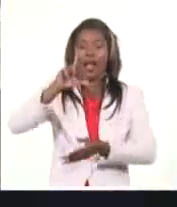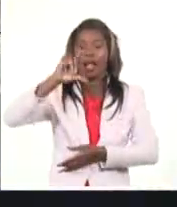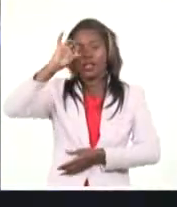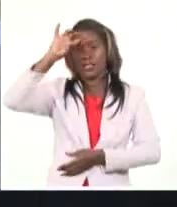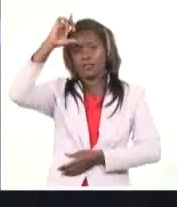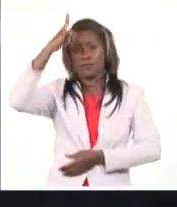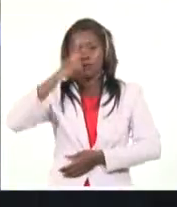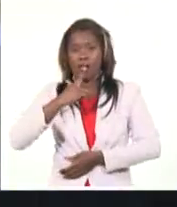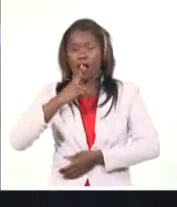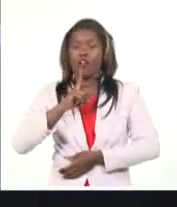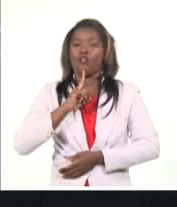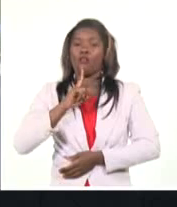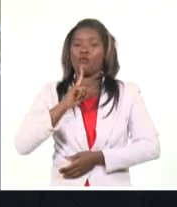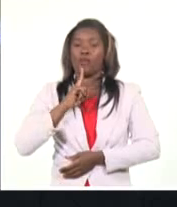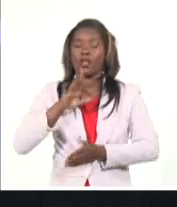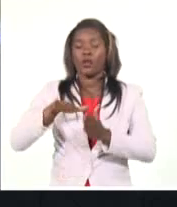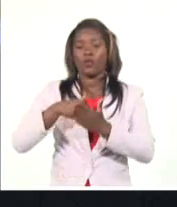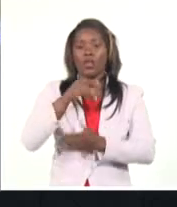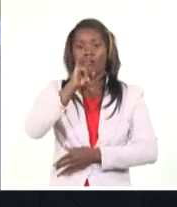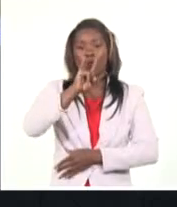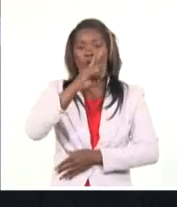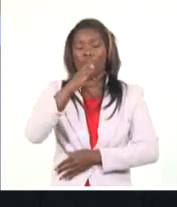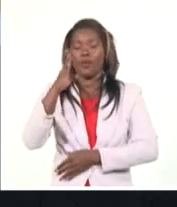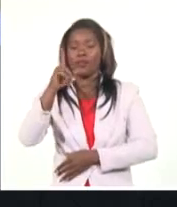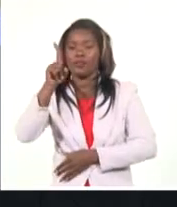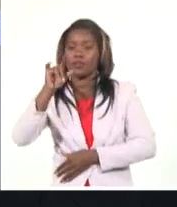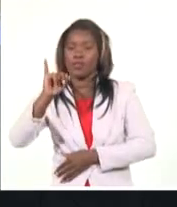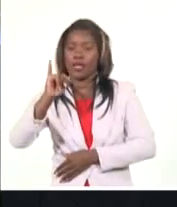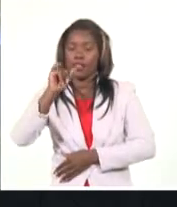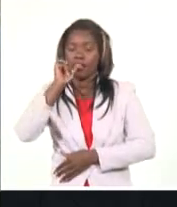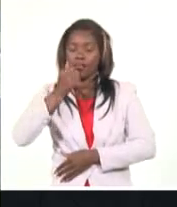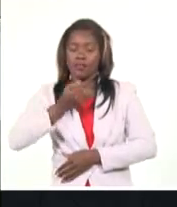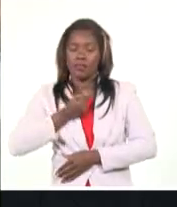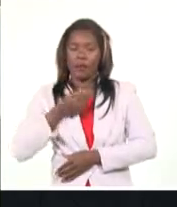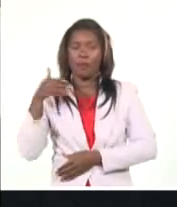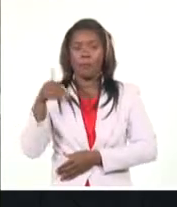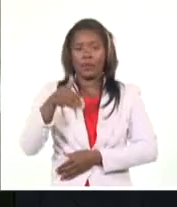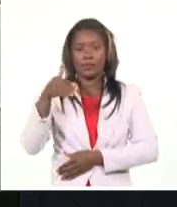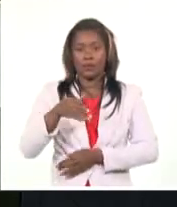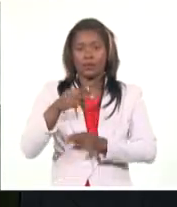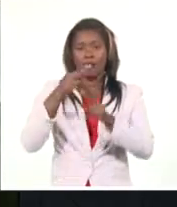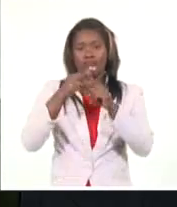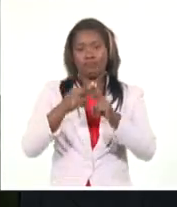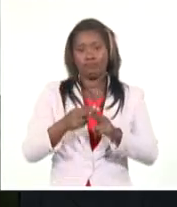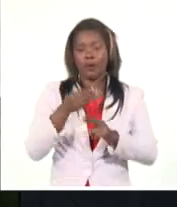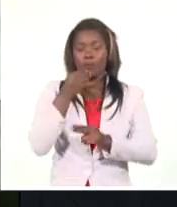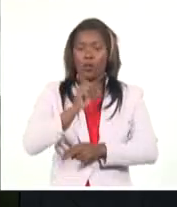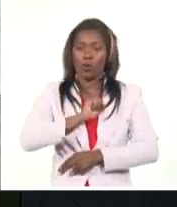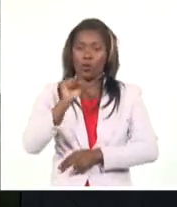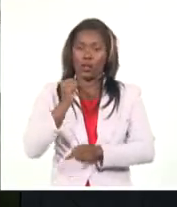los viernes 9 y 16 de diciembre próximo. Punto final, Rey, a las breves nacionales. Continuamos en la emisión.